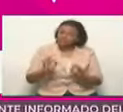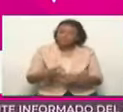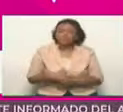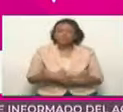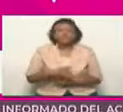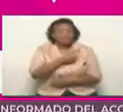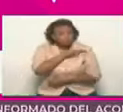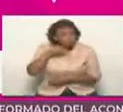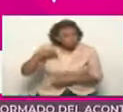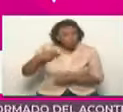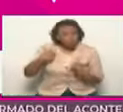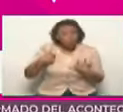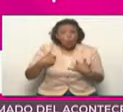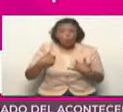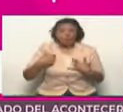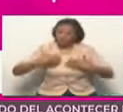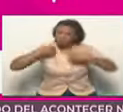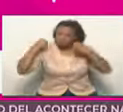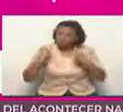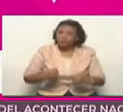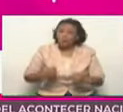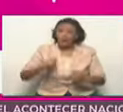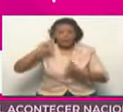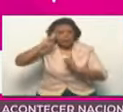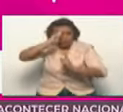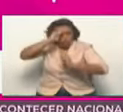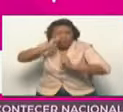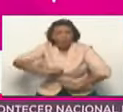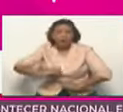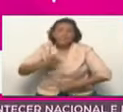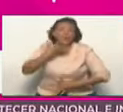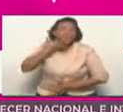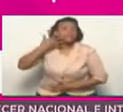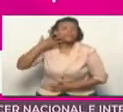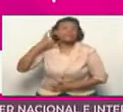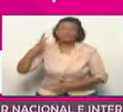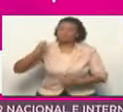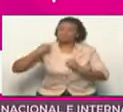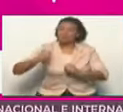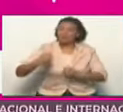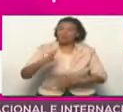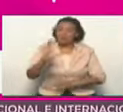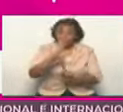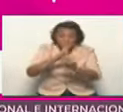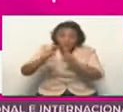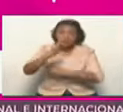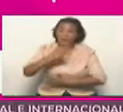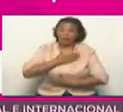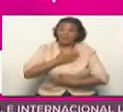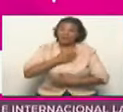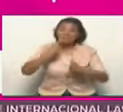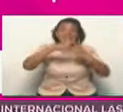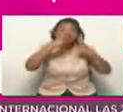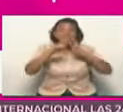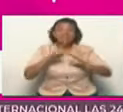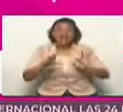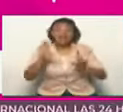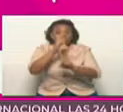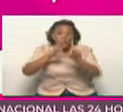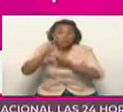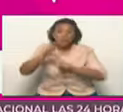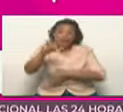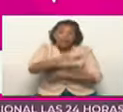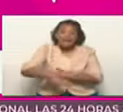nosotros reposicionamos, recolocamos, visibilizamos con fuerza la diversidad de la expresión